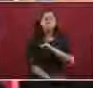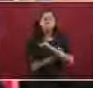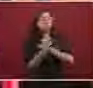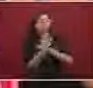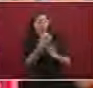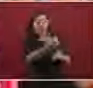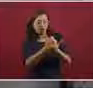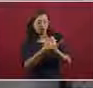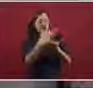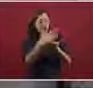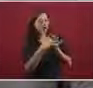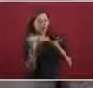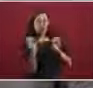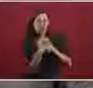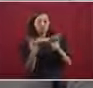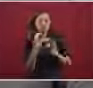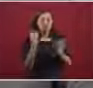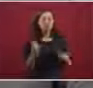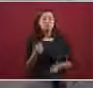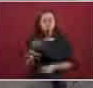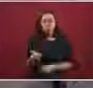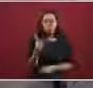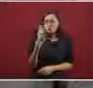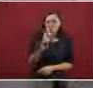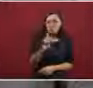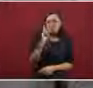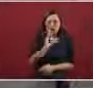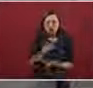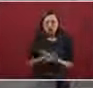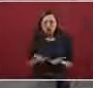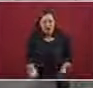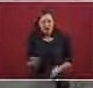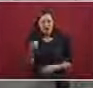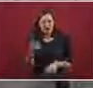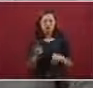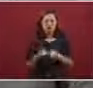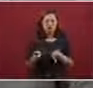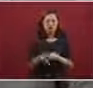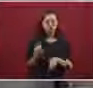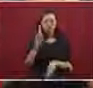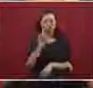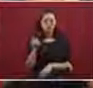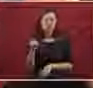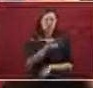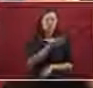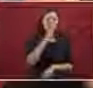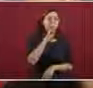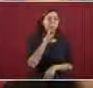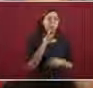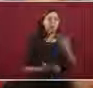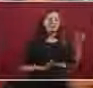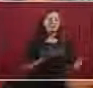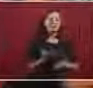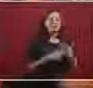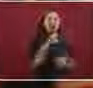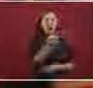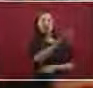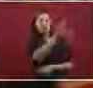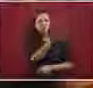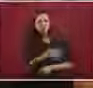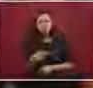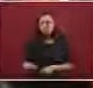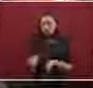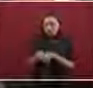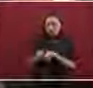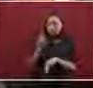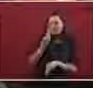tipo de apoyo. En el caso de esta señora, pues se quedó a cargo de dos nietas. Su mamá era bailarina y murió ahí. Preguntarles si les van a brindar